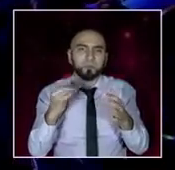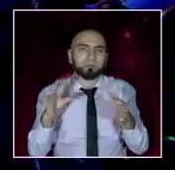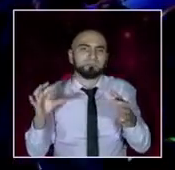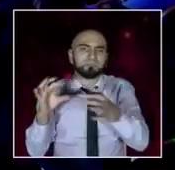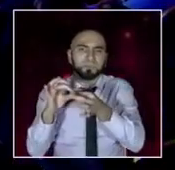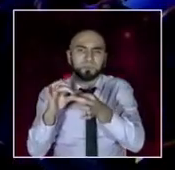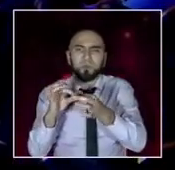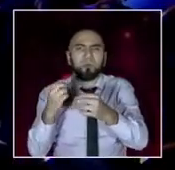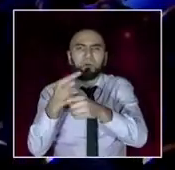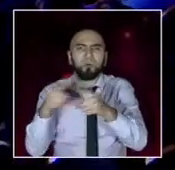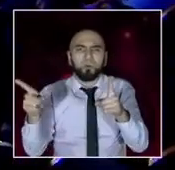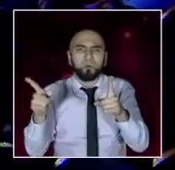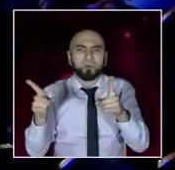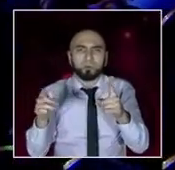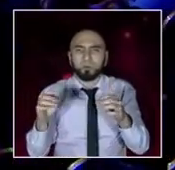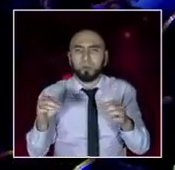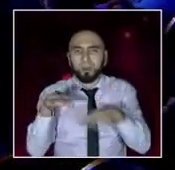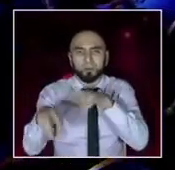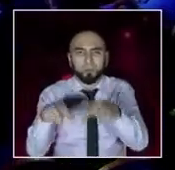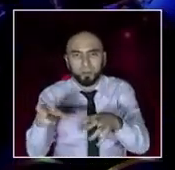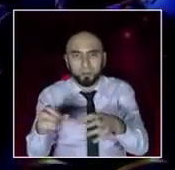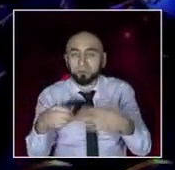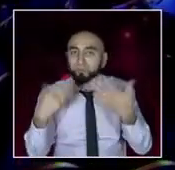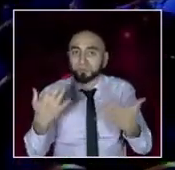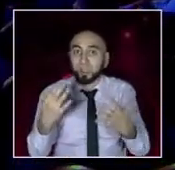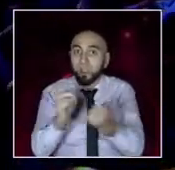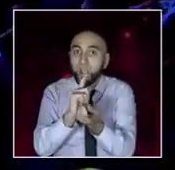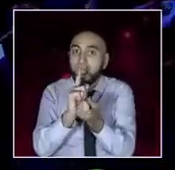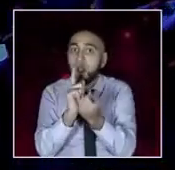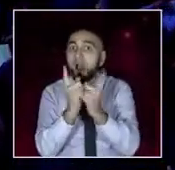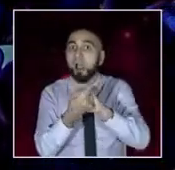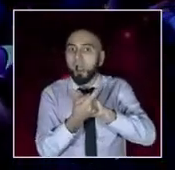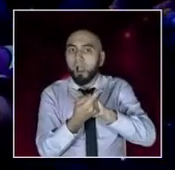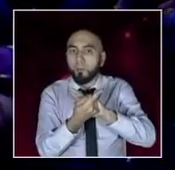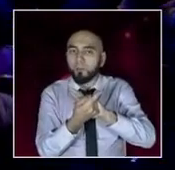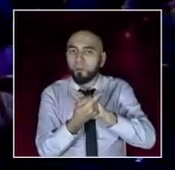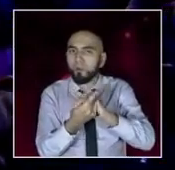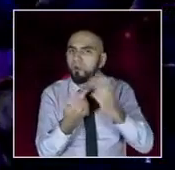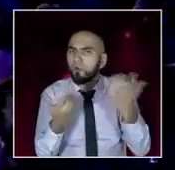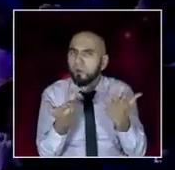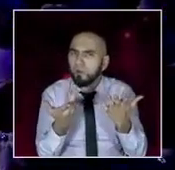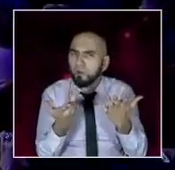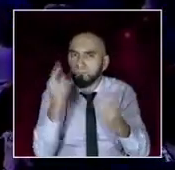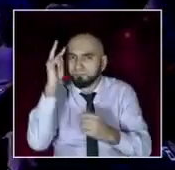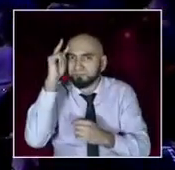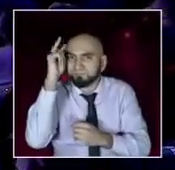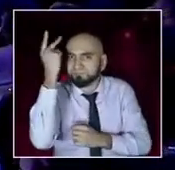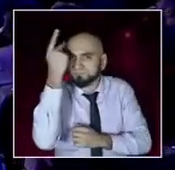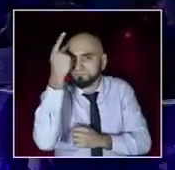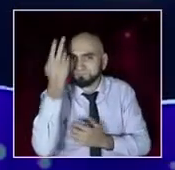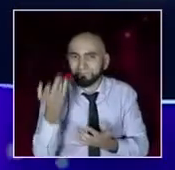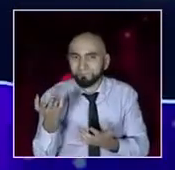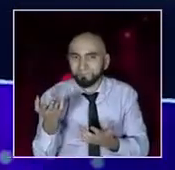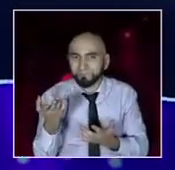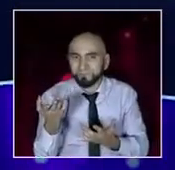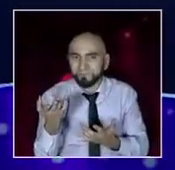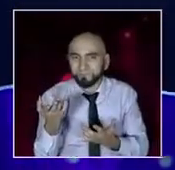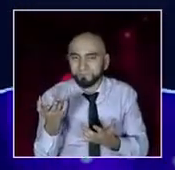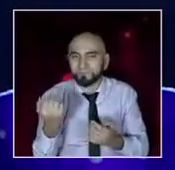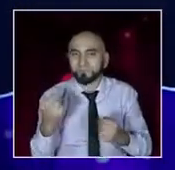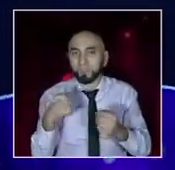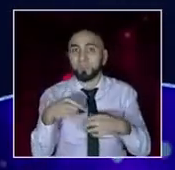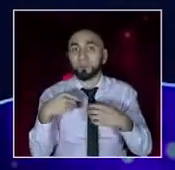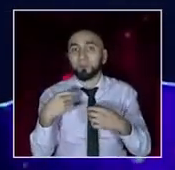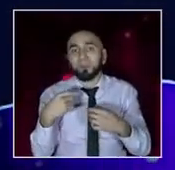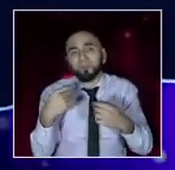seres vivos. Entonces, es un cambio principal en cómo entendemos cómo somos en nuestro lugar en el universo. Y yo creo que esto lo debemos